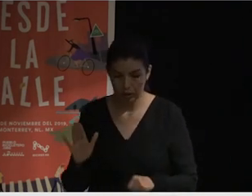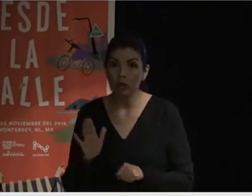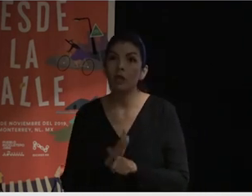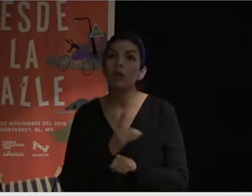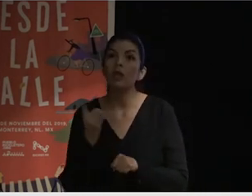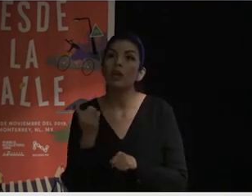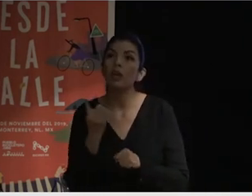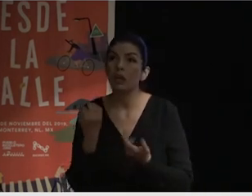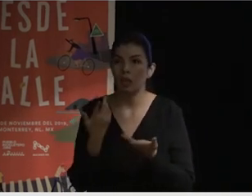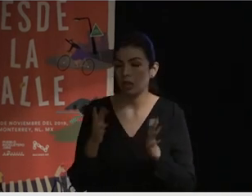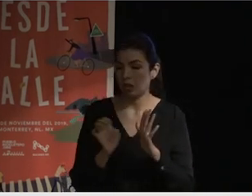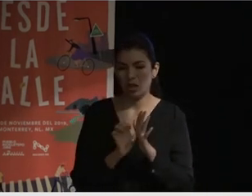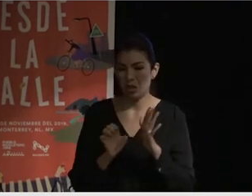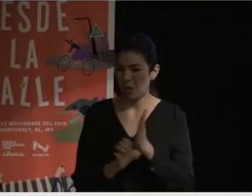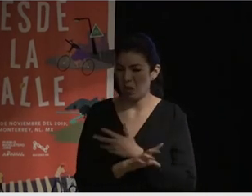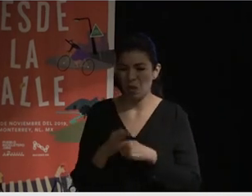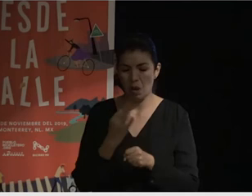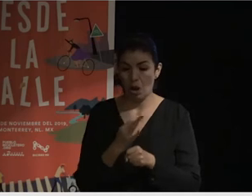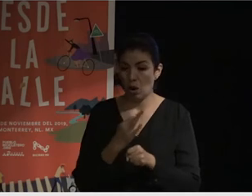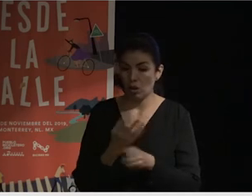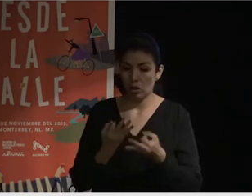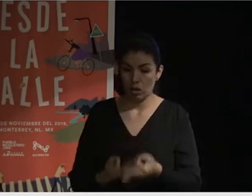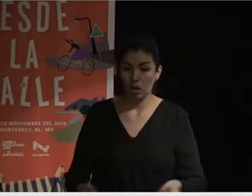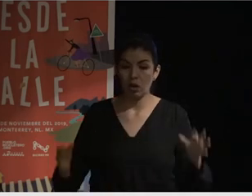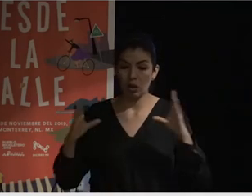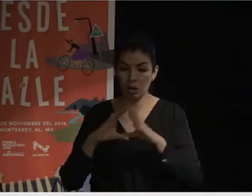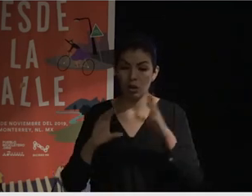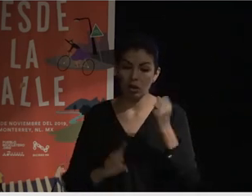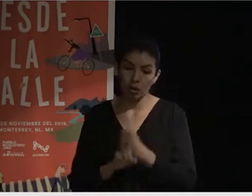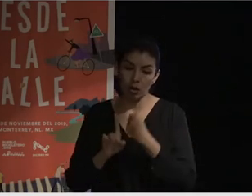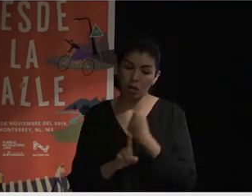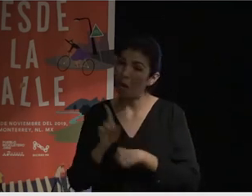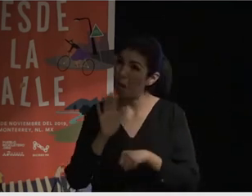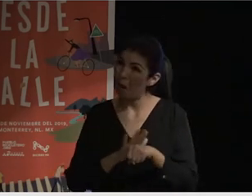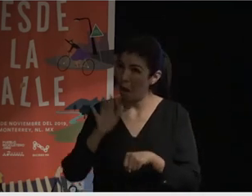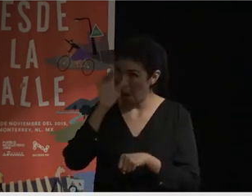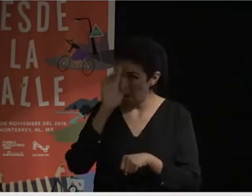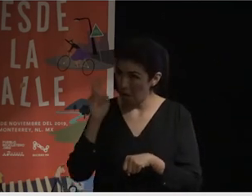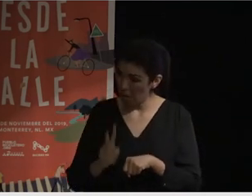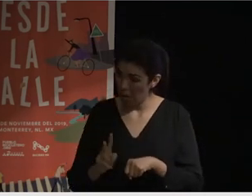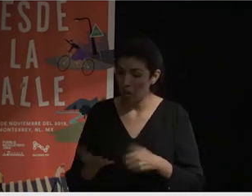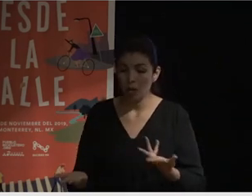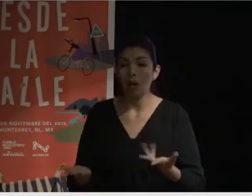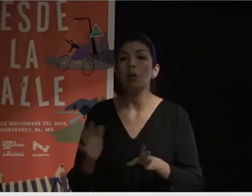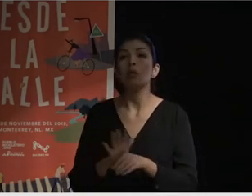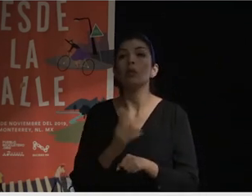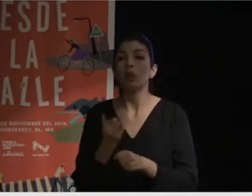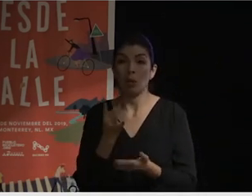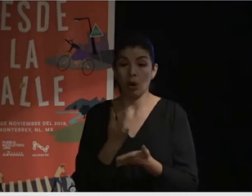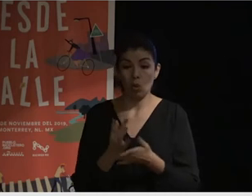la supergentrificación, ya no es el indigente, el de la que ya van por la clase media, no sé cómo esté aquí, pero en Ciudad de